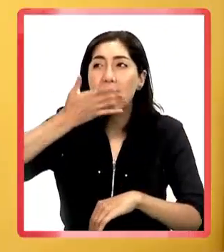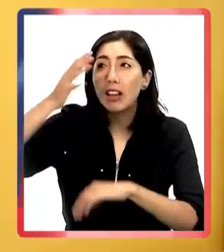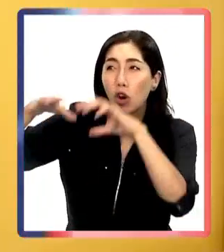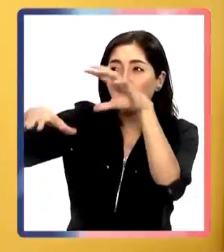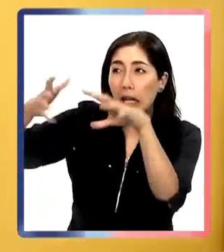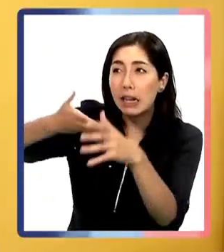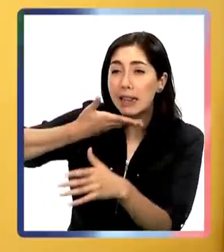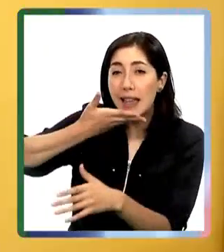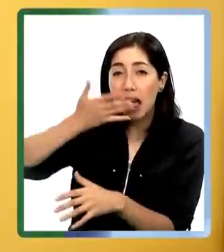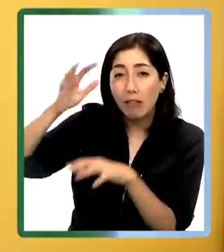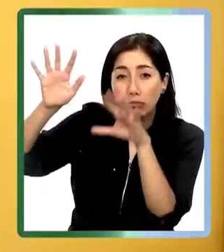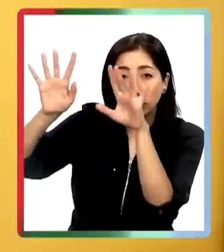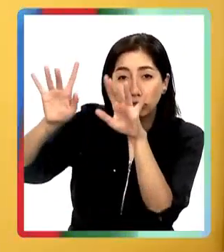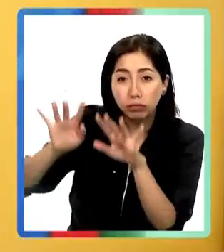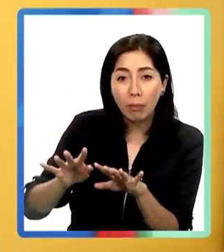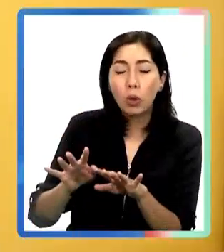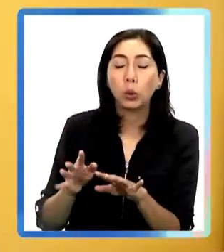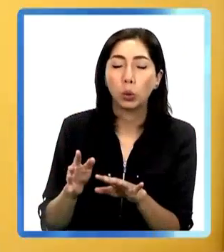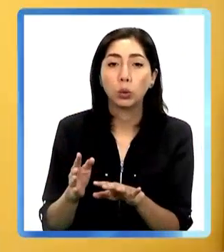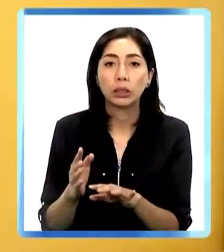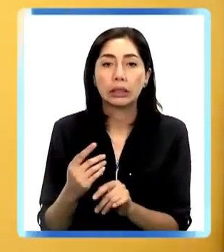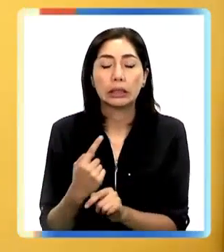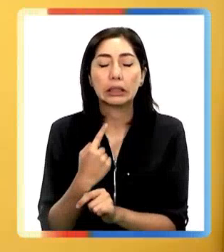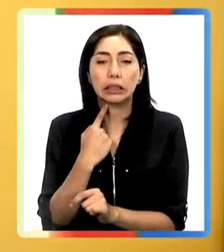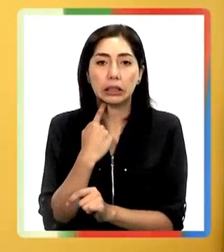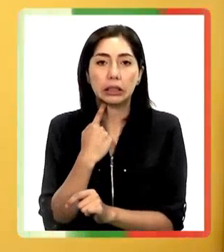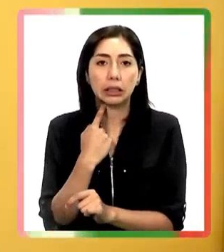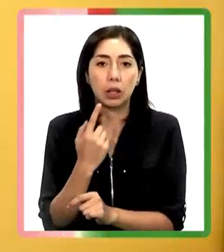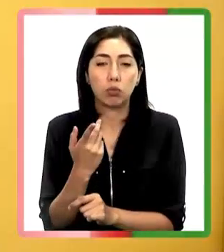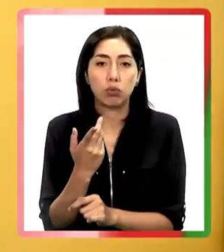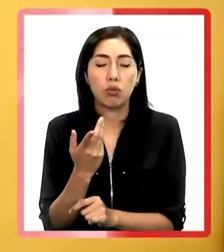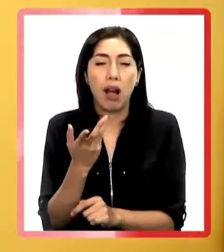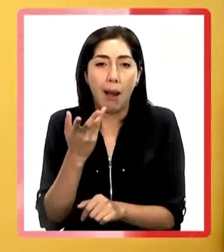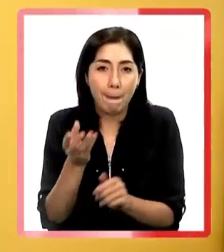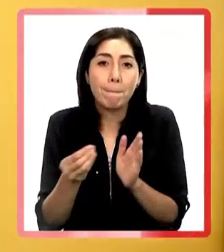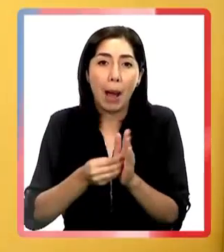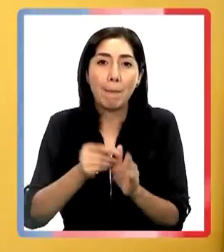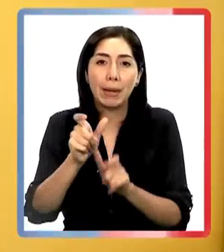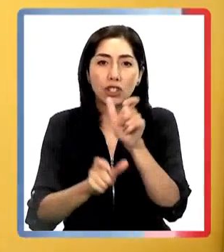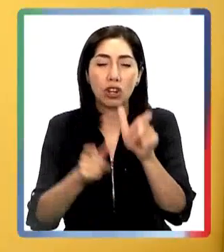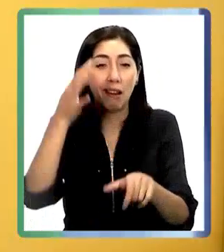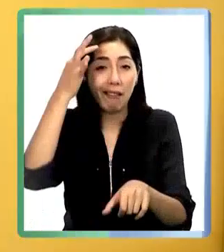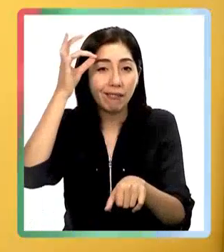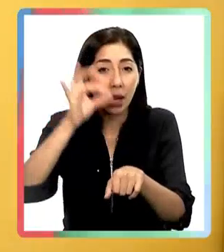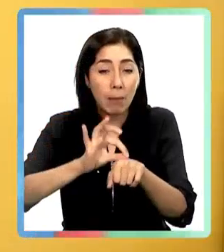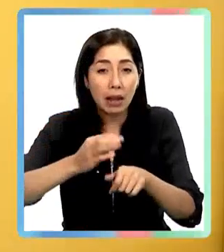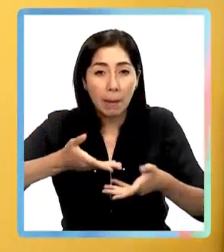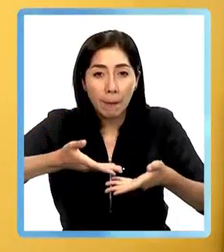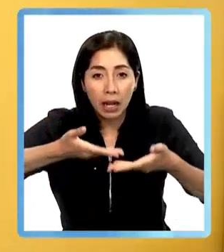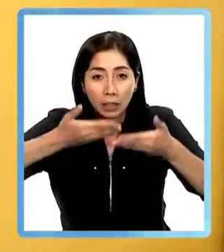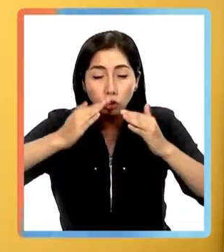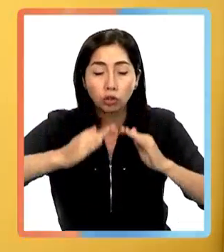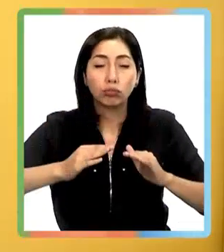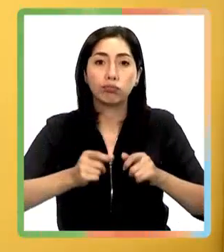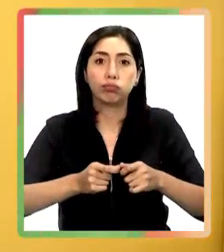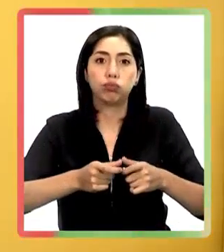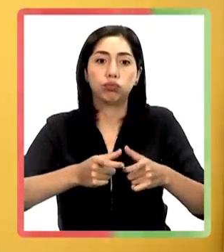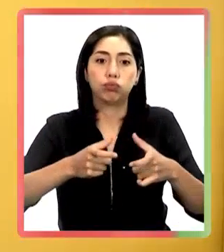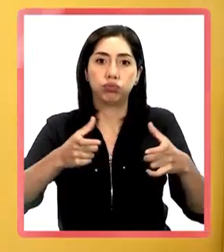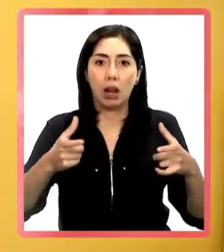cordillera. Eso ha ido afectando en alguna manera en que aumente el número de casos de pacientes respiratorios porque